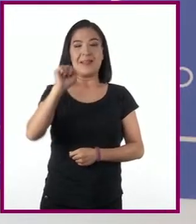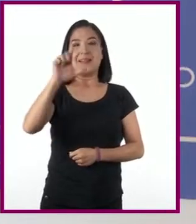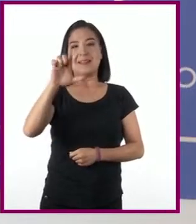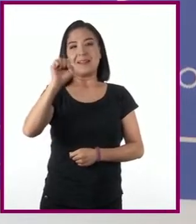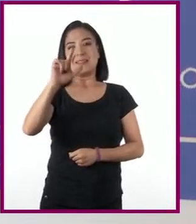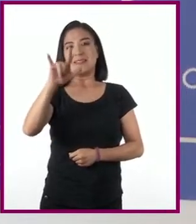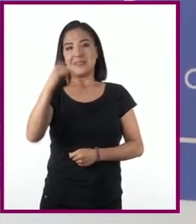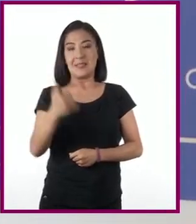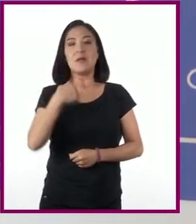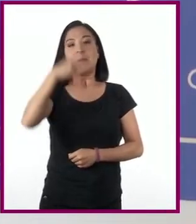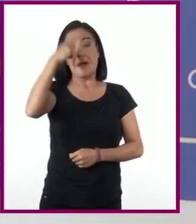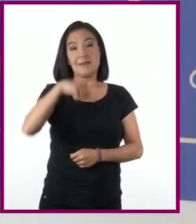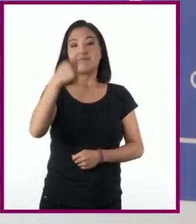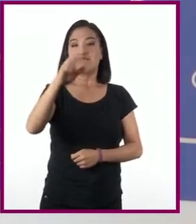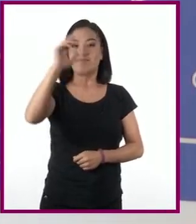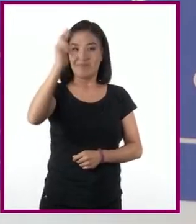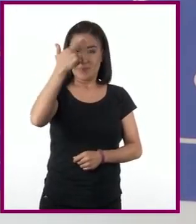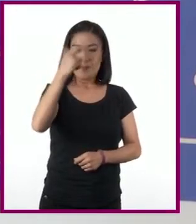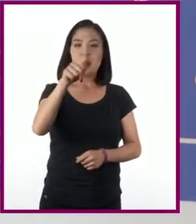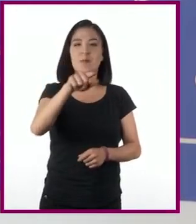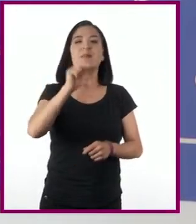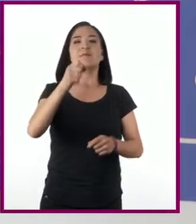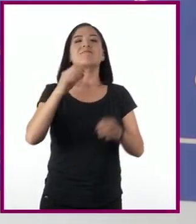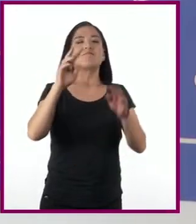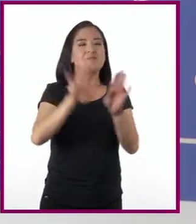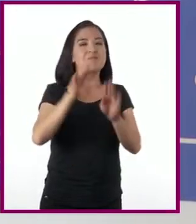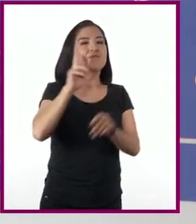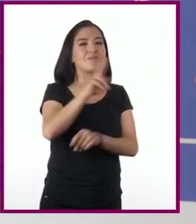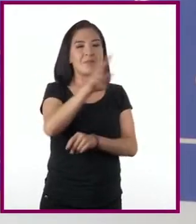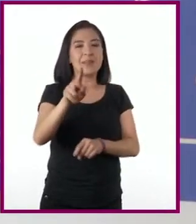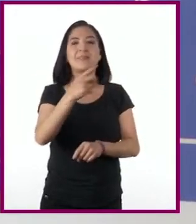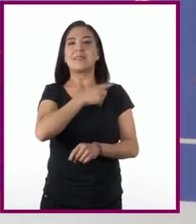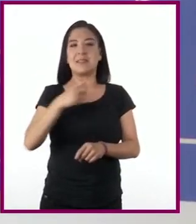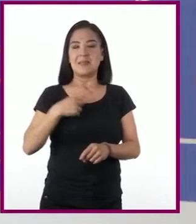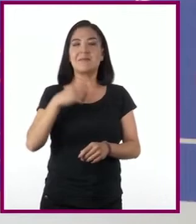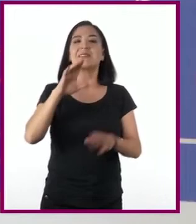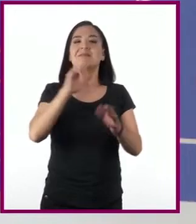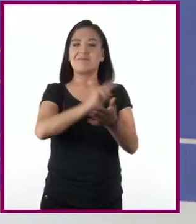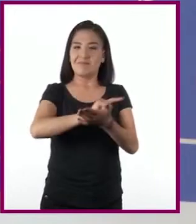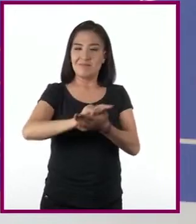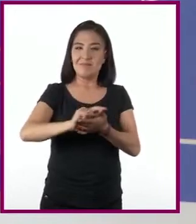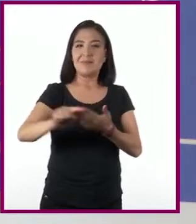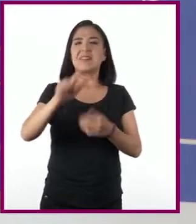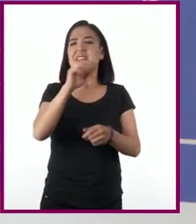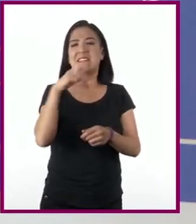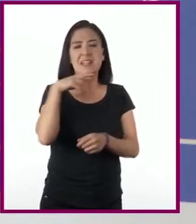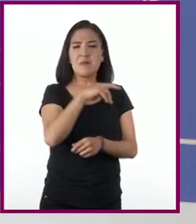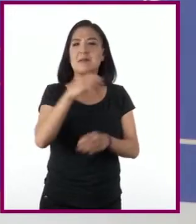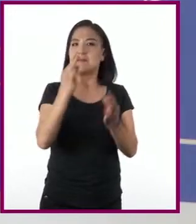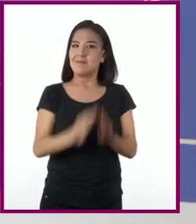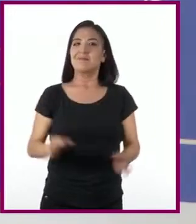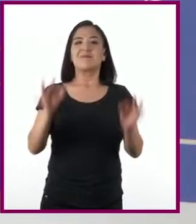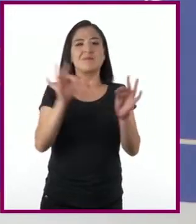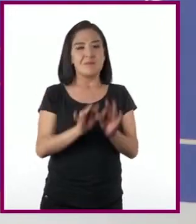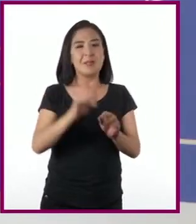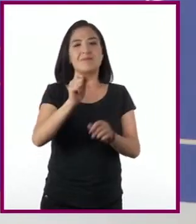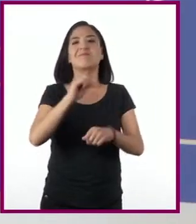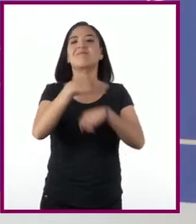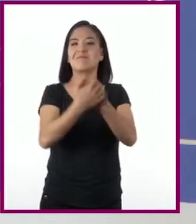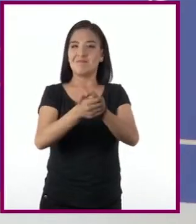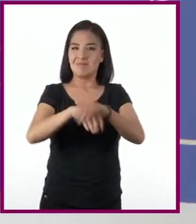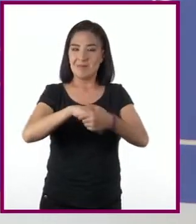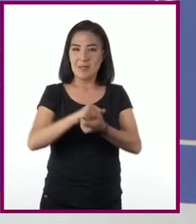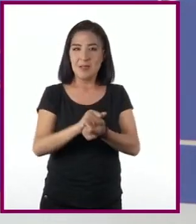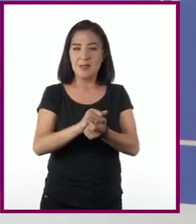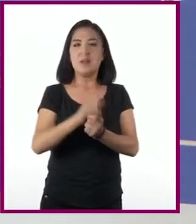recordarles la importancia de observar nuestra vida cotidiana. Medidas de higiene tan sencillas y tan importantes como el lavado de manos